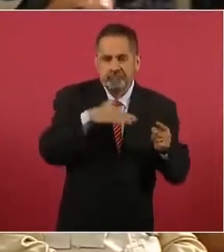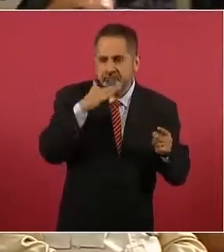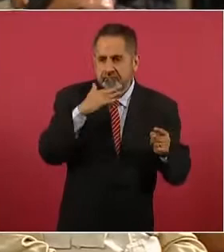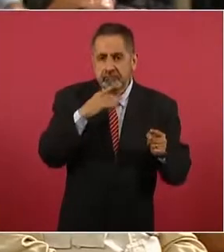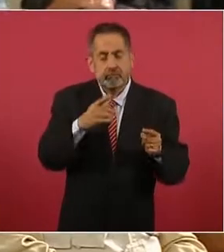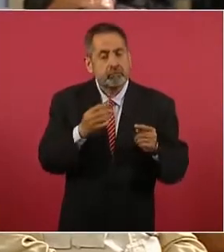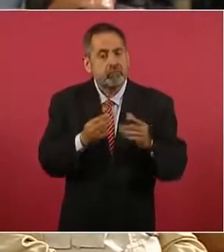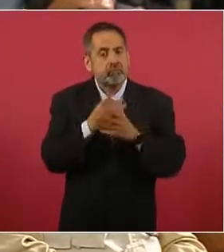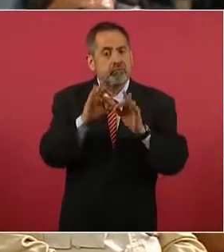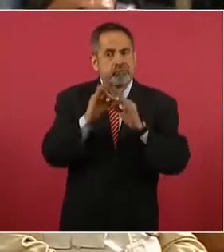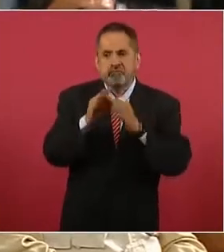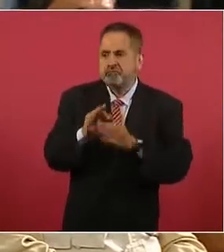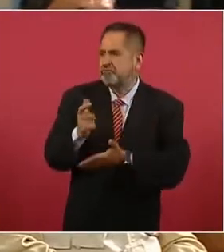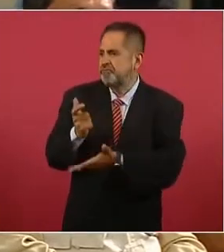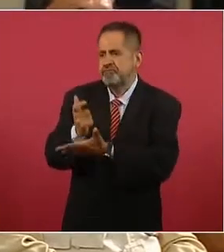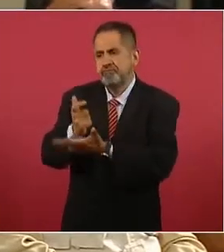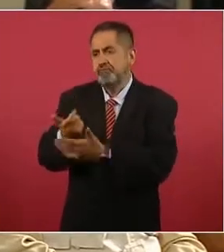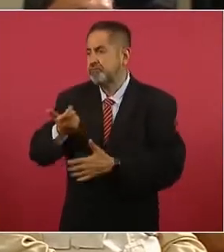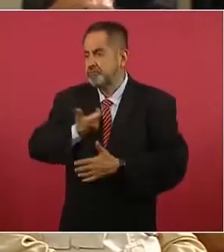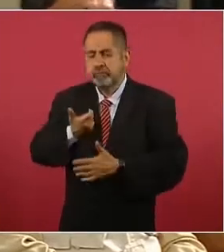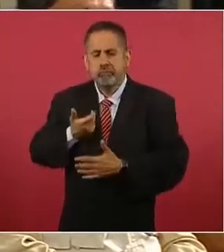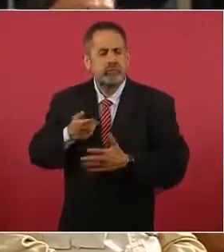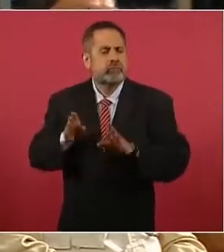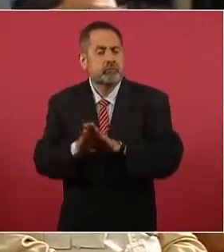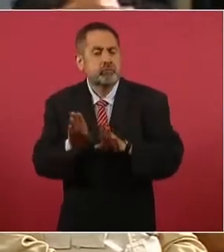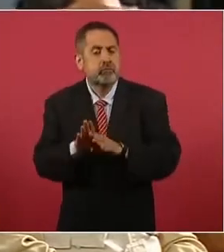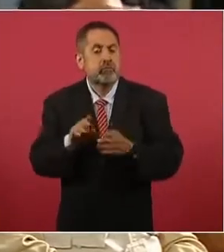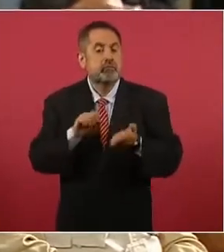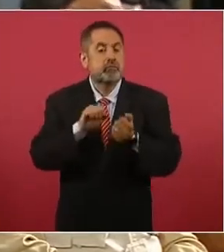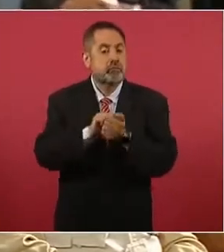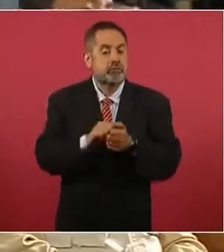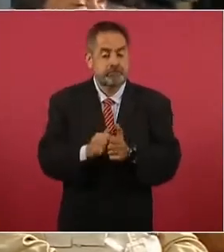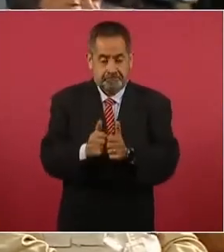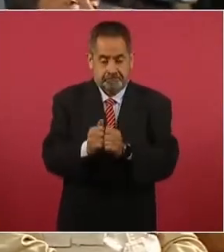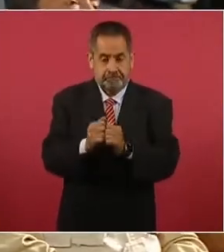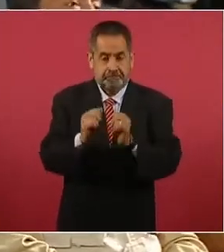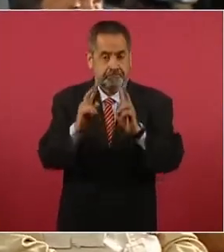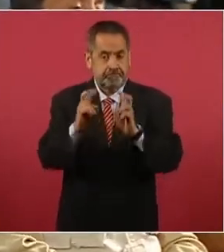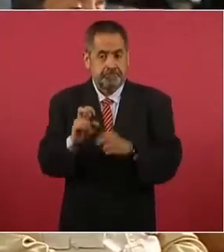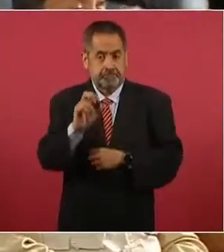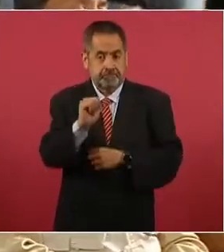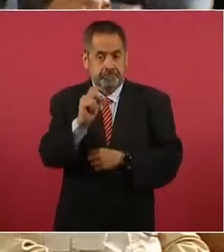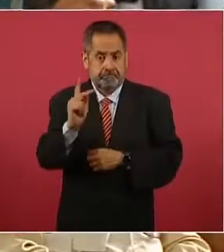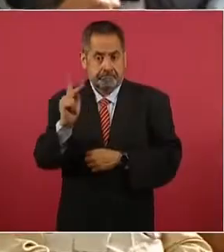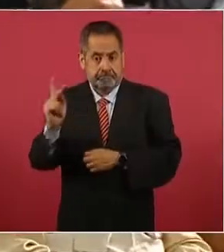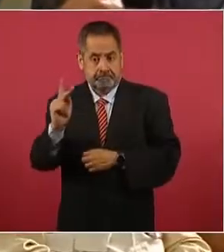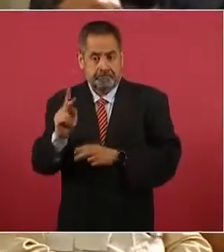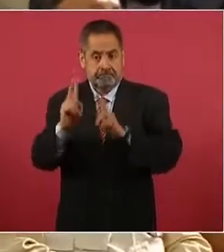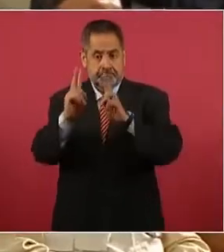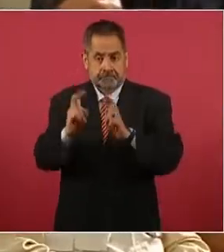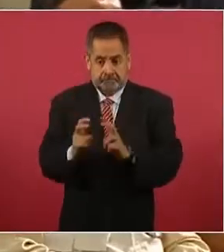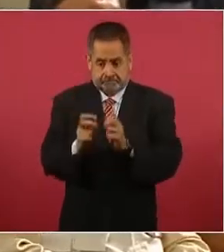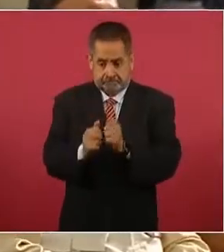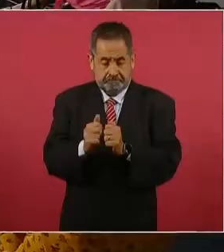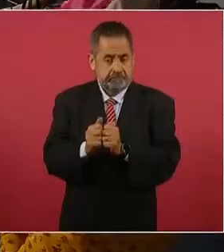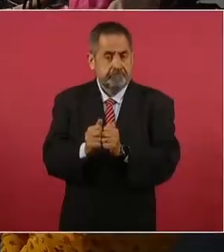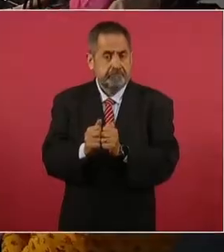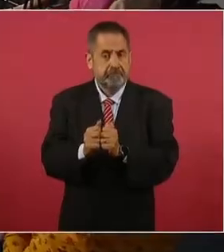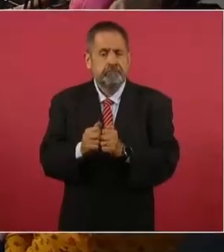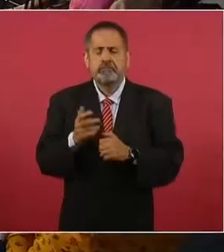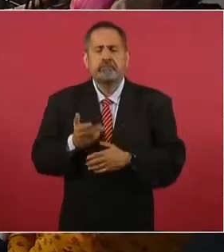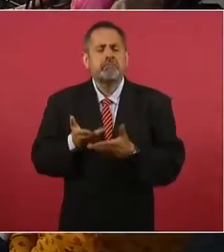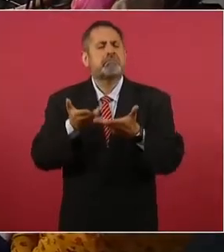a una nueva forma de extorsionar. ¿Cómo lo hacen? A través de aplicaciones móviles, a través de aplicaciones para el celular, en